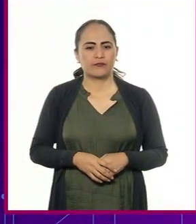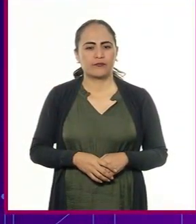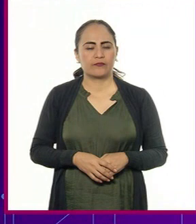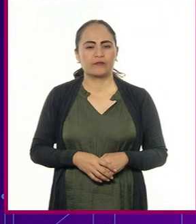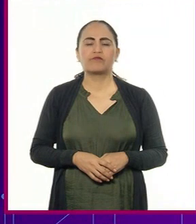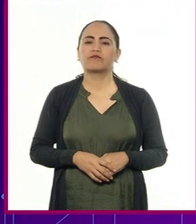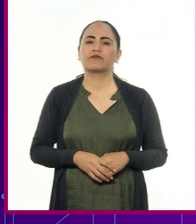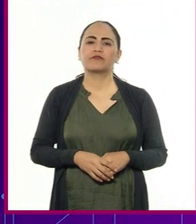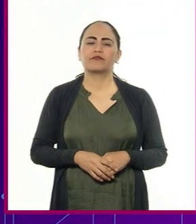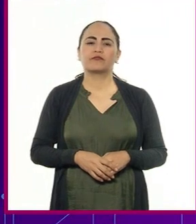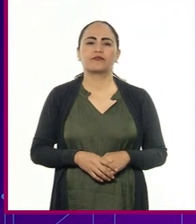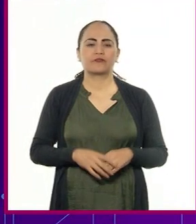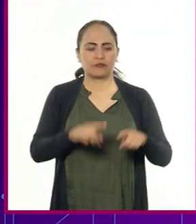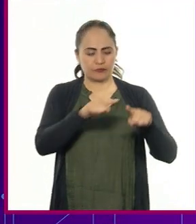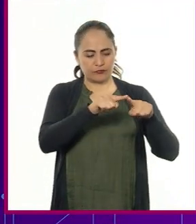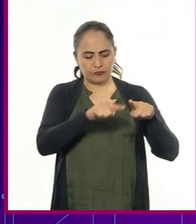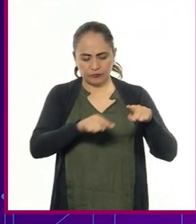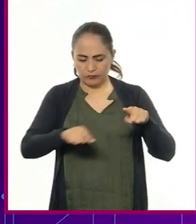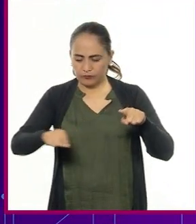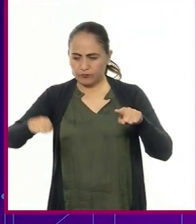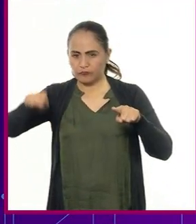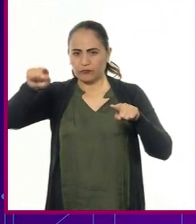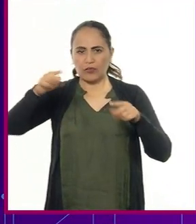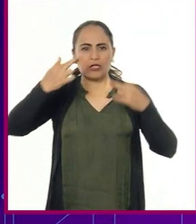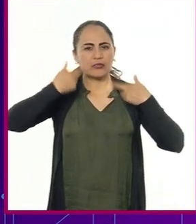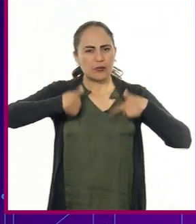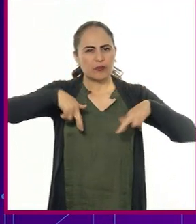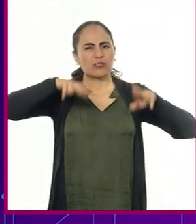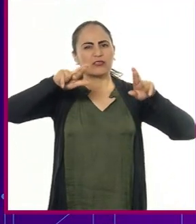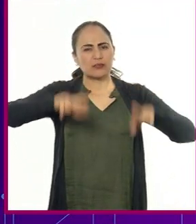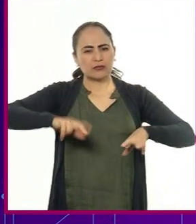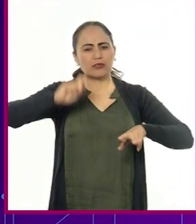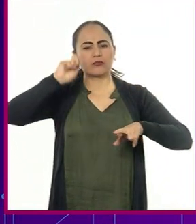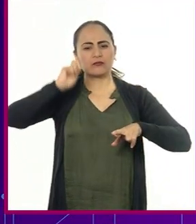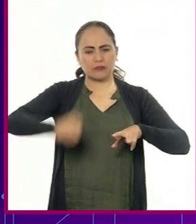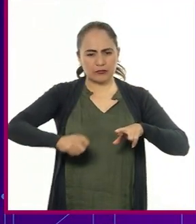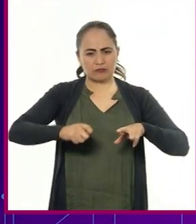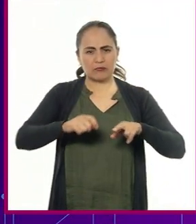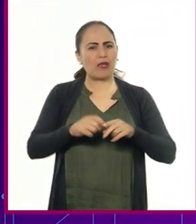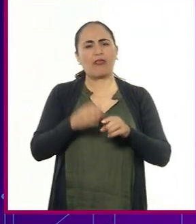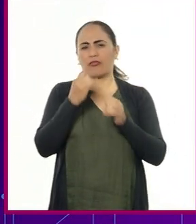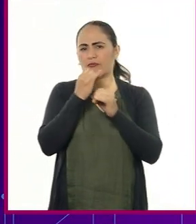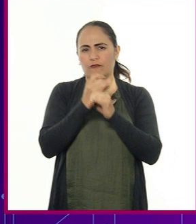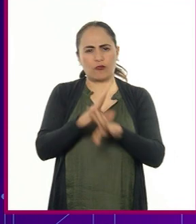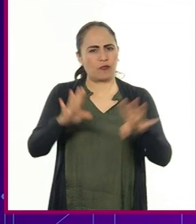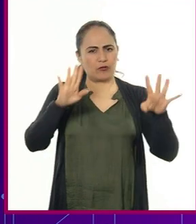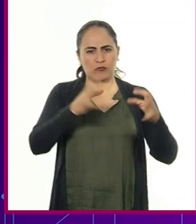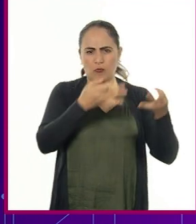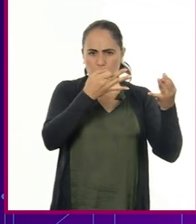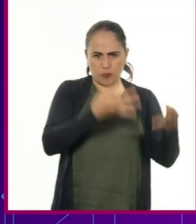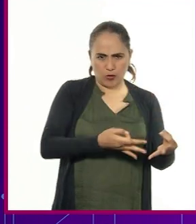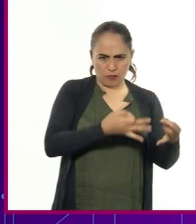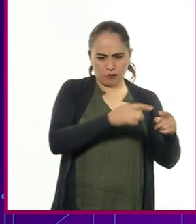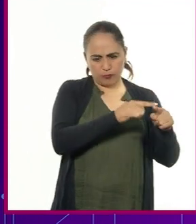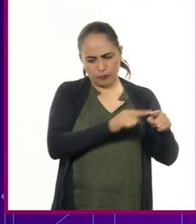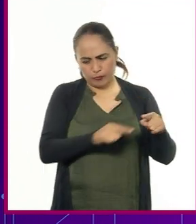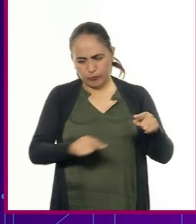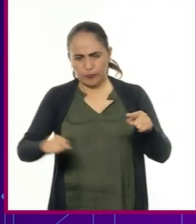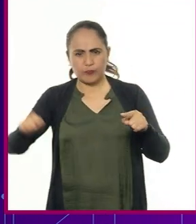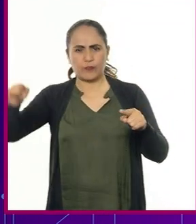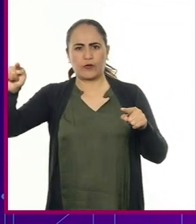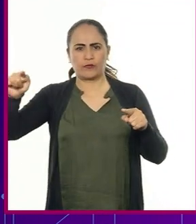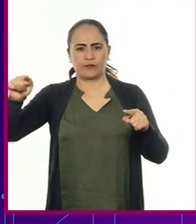se traza una curva que representa el comportamiento de la mayoría de los datos originales y se